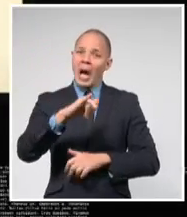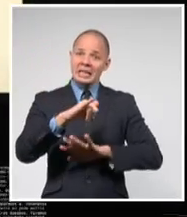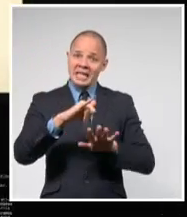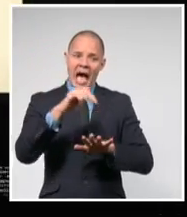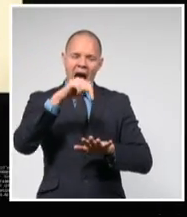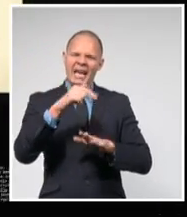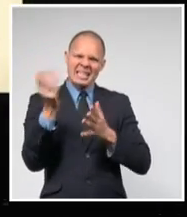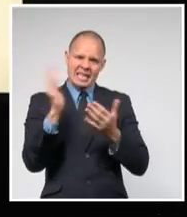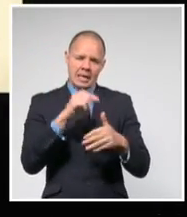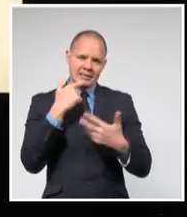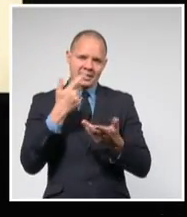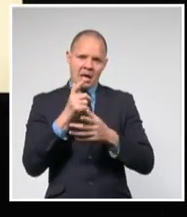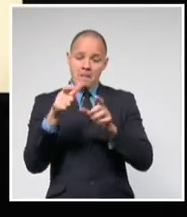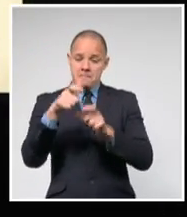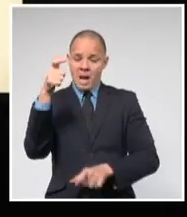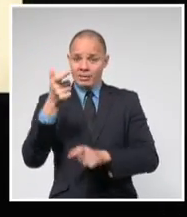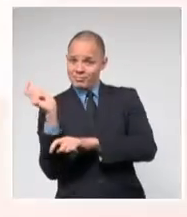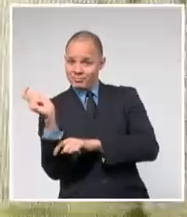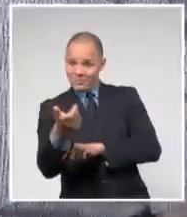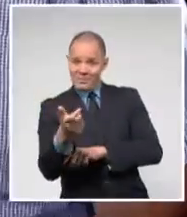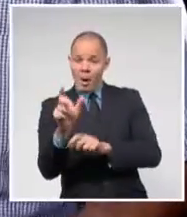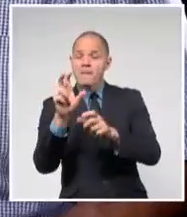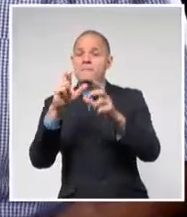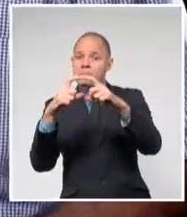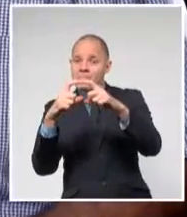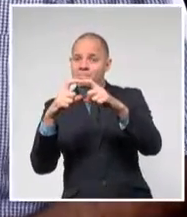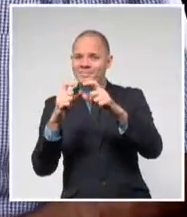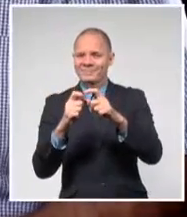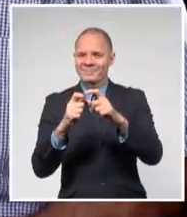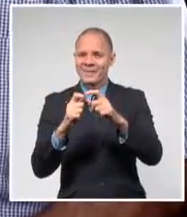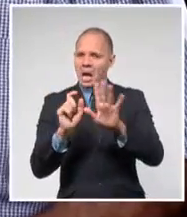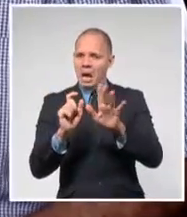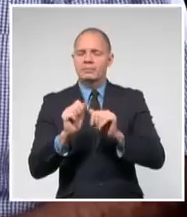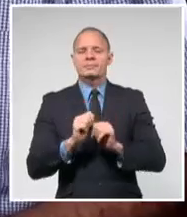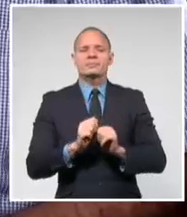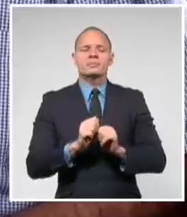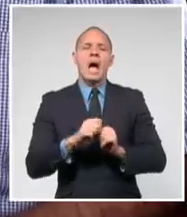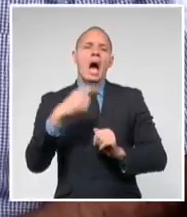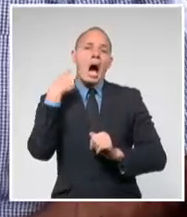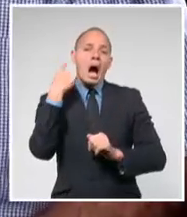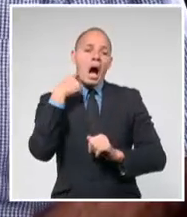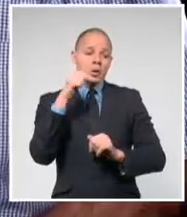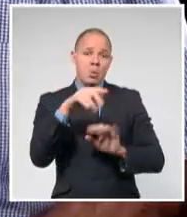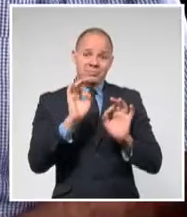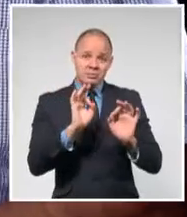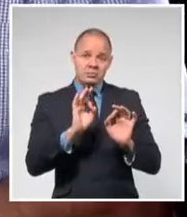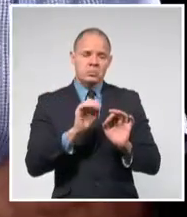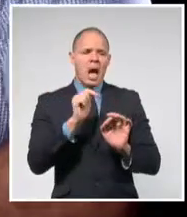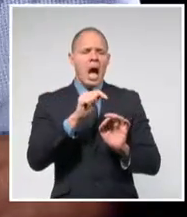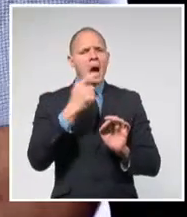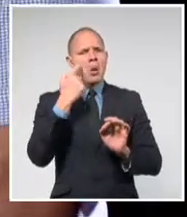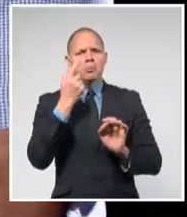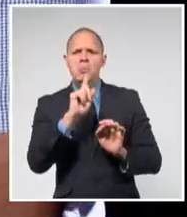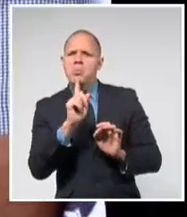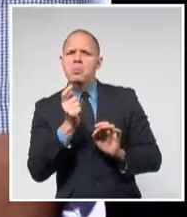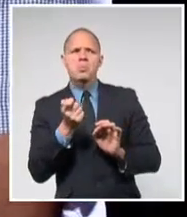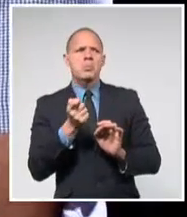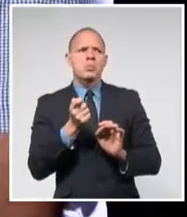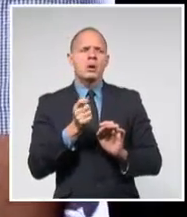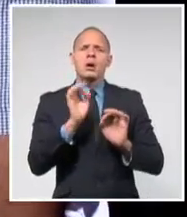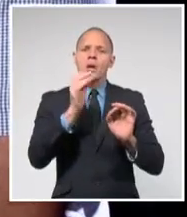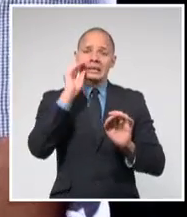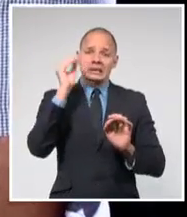de una pelota. En el siglo XIX no se van a producir vínculos organizativos, vínculos institucionales entre el béisbol